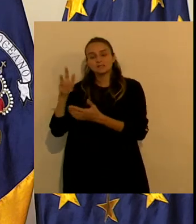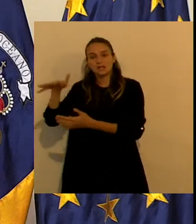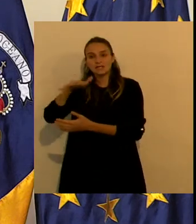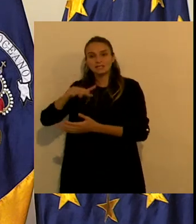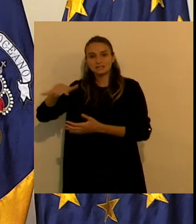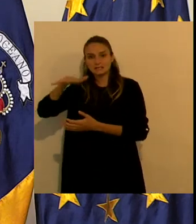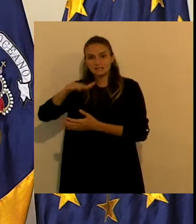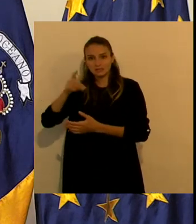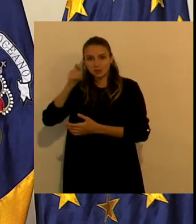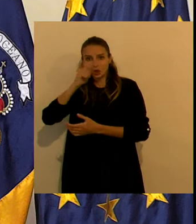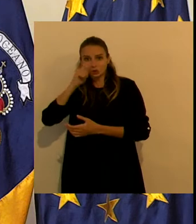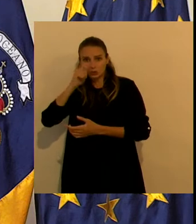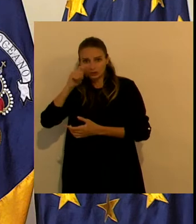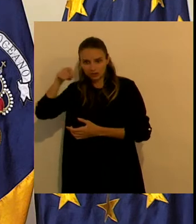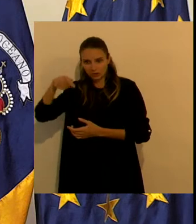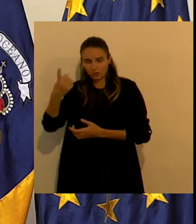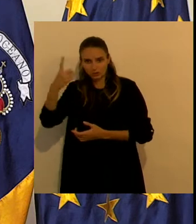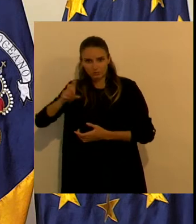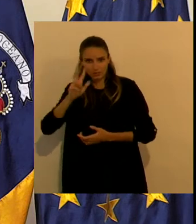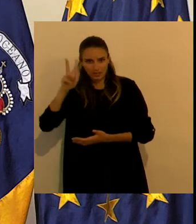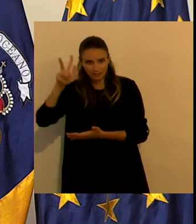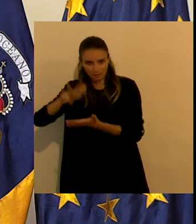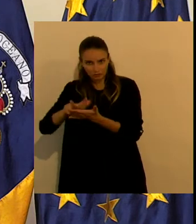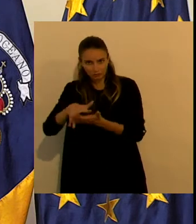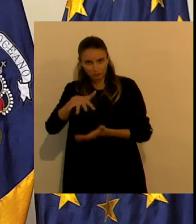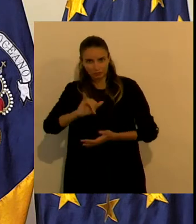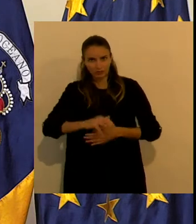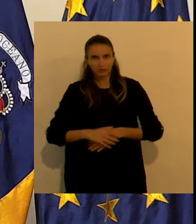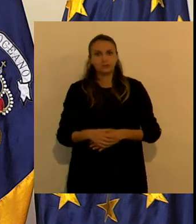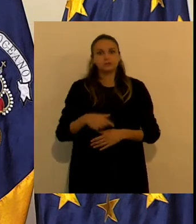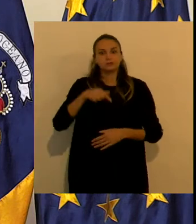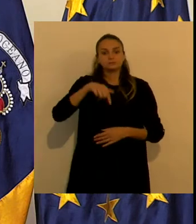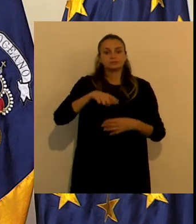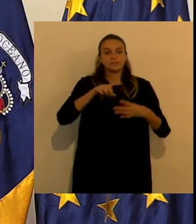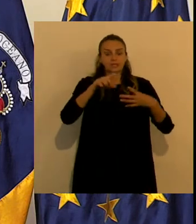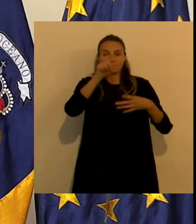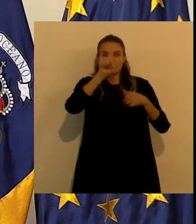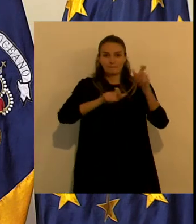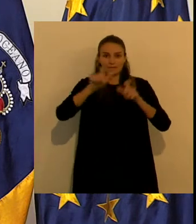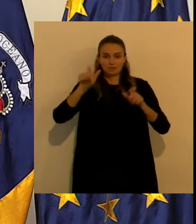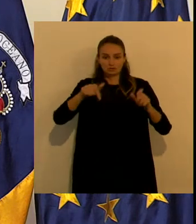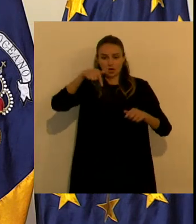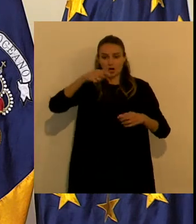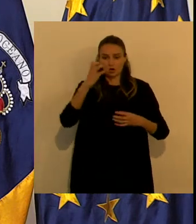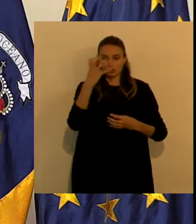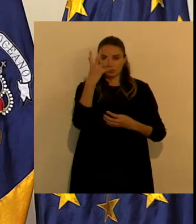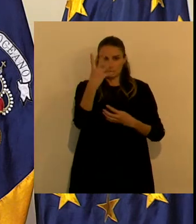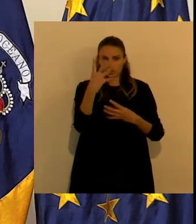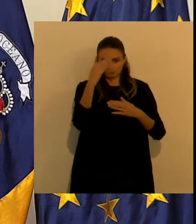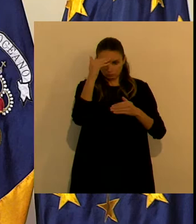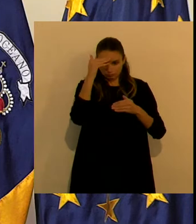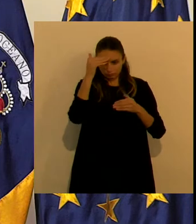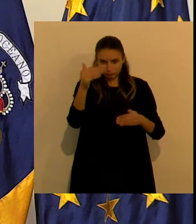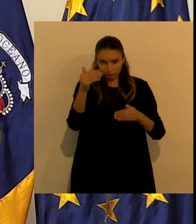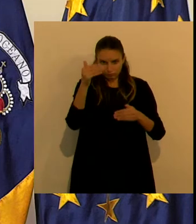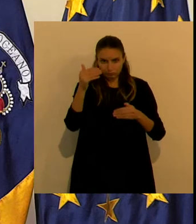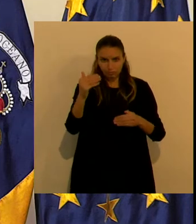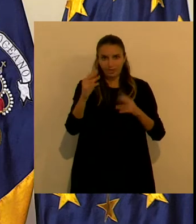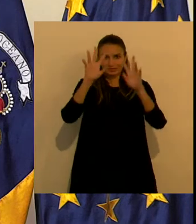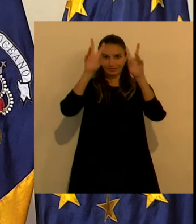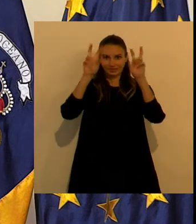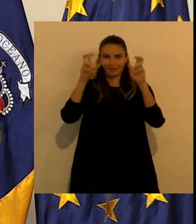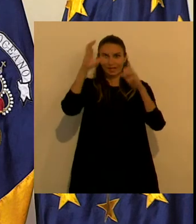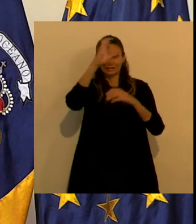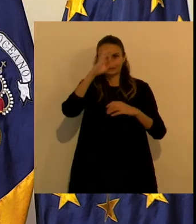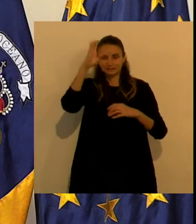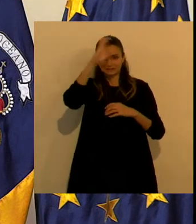Este paseo, en el que homenajeamos hoy a cuatro figuras destacadas del mundo de la ciencia y que es un espacio único en el